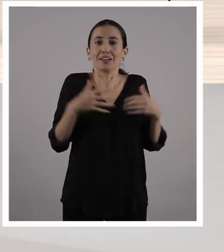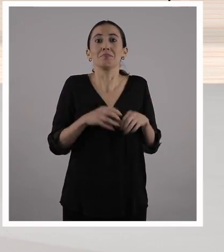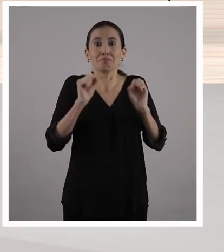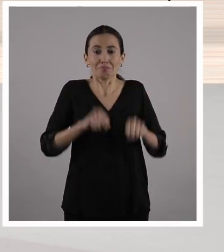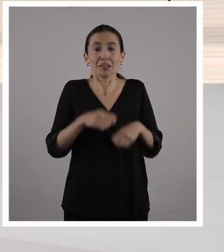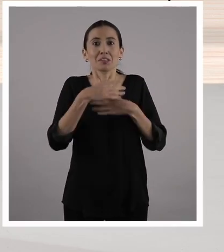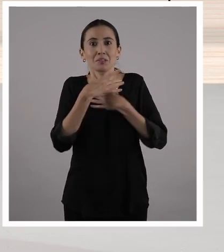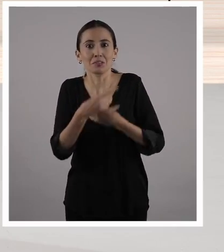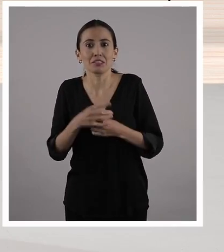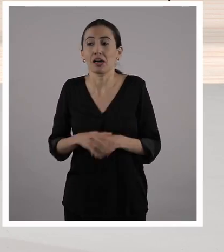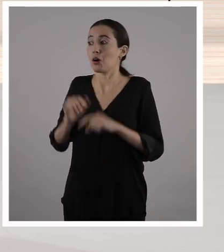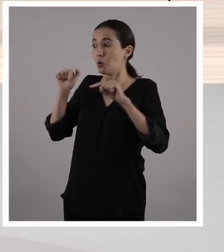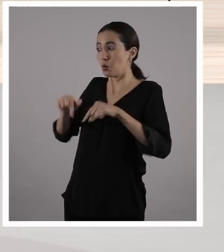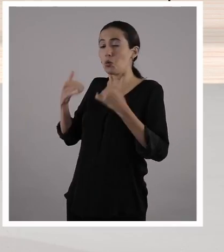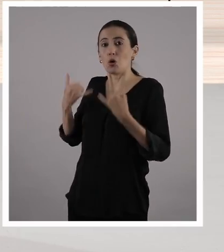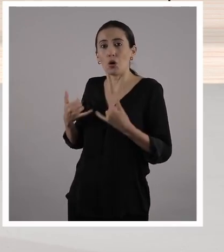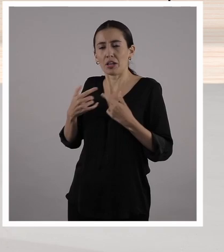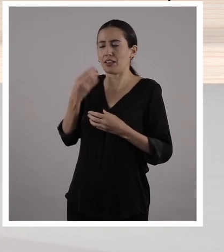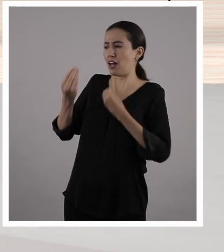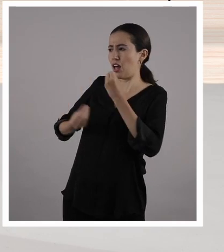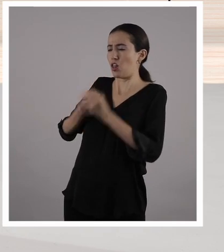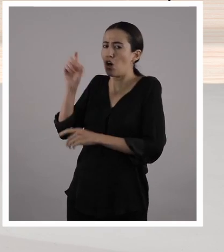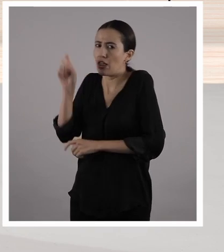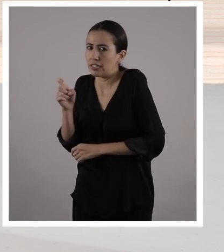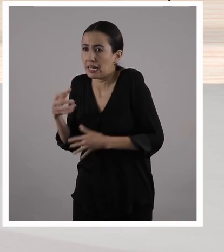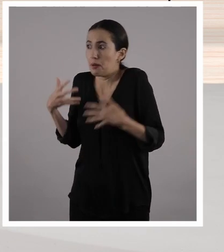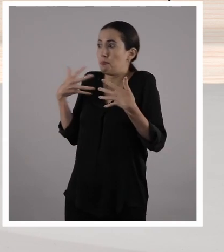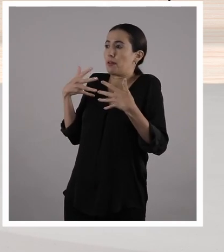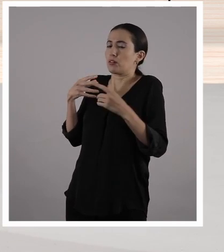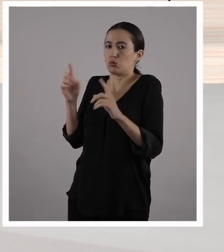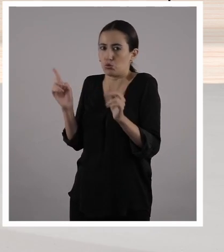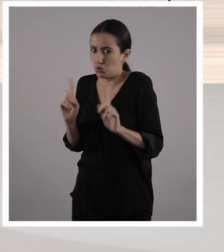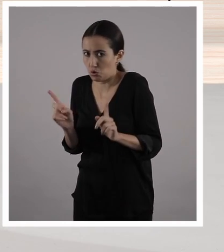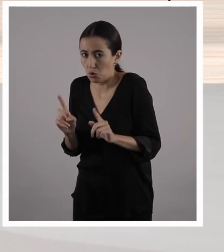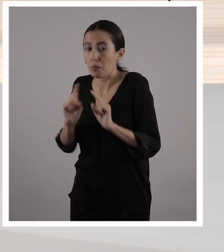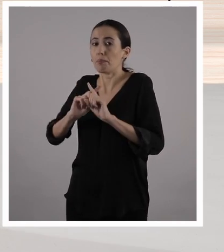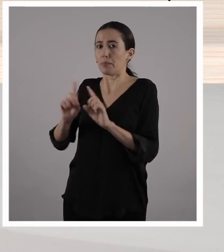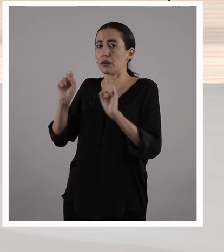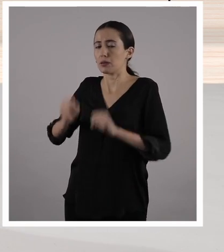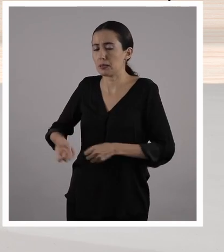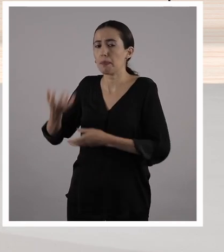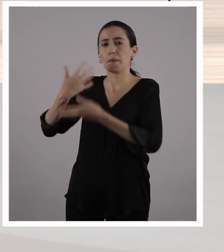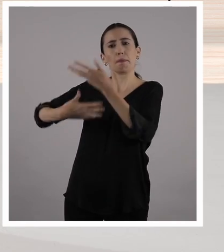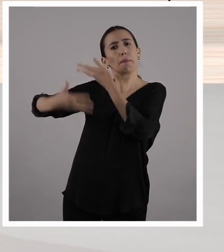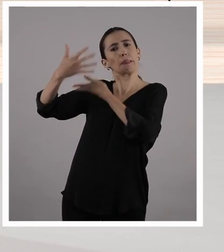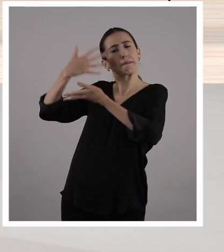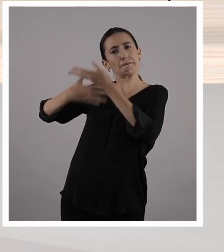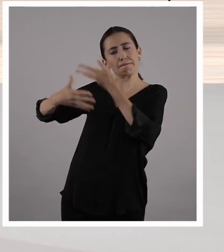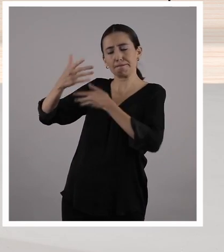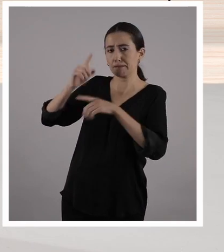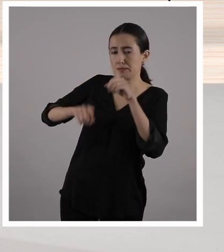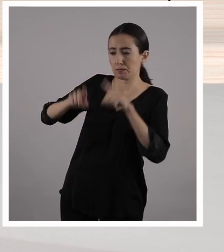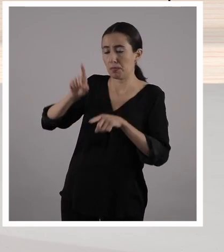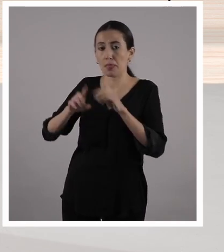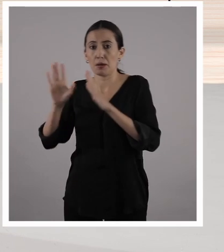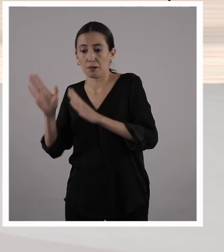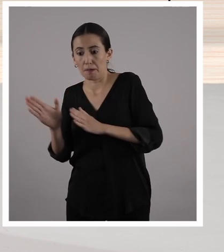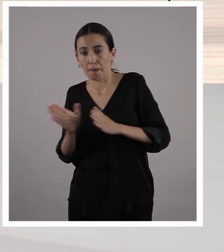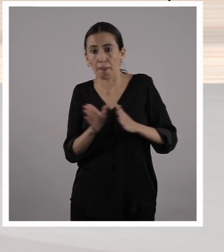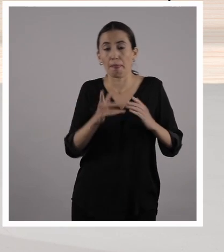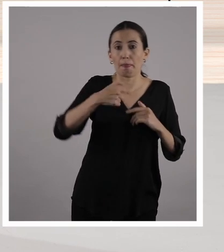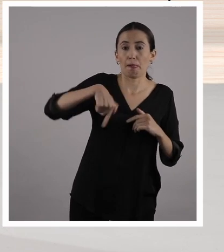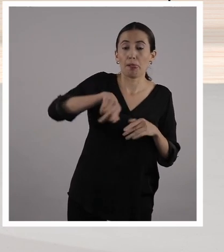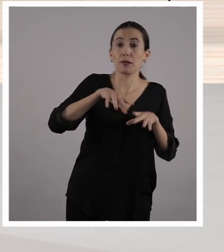mis favoritos. ¿Sabes que hoy vamos a hablar de relatos, aunque no necesariamente de miedo, pero vamos a conocer algunas